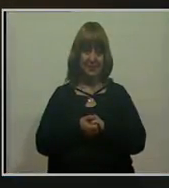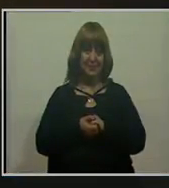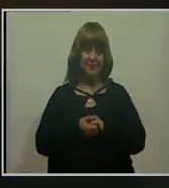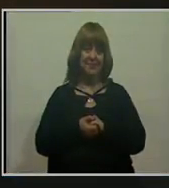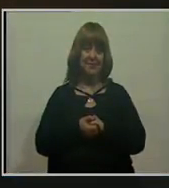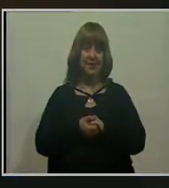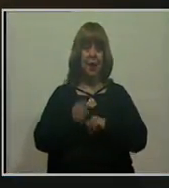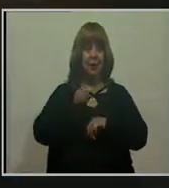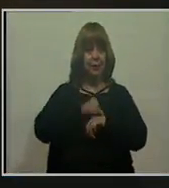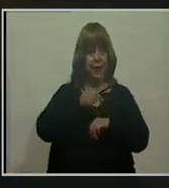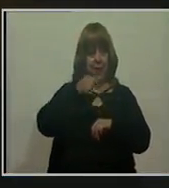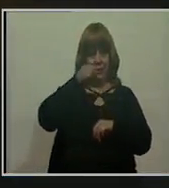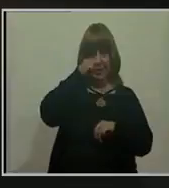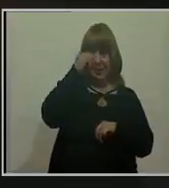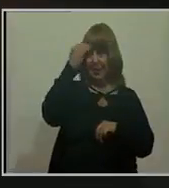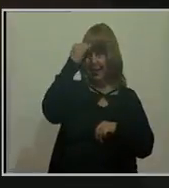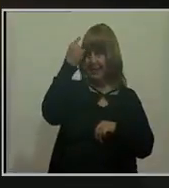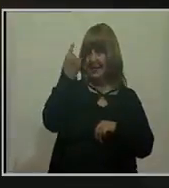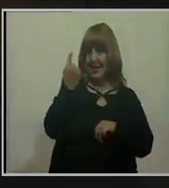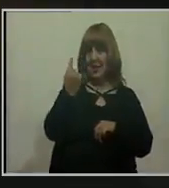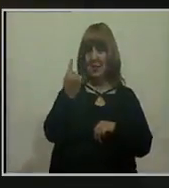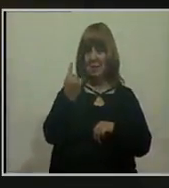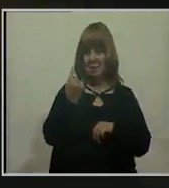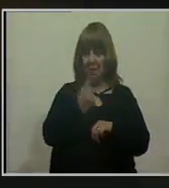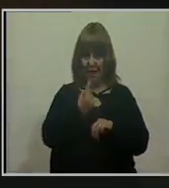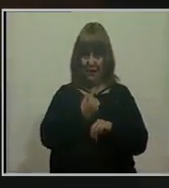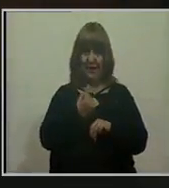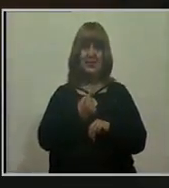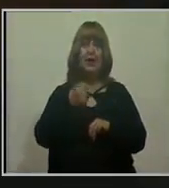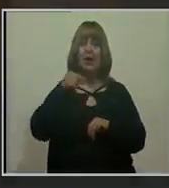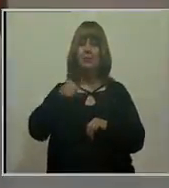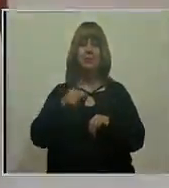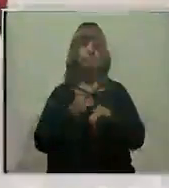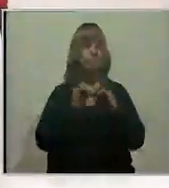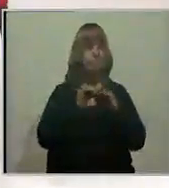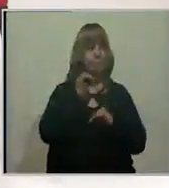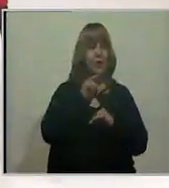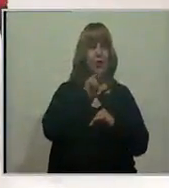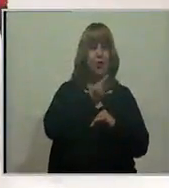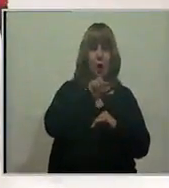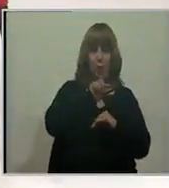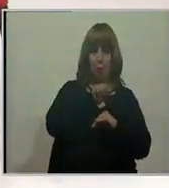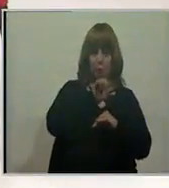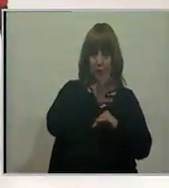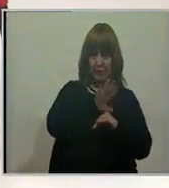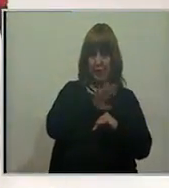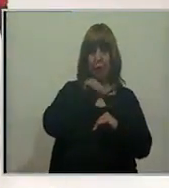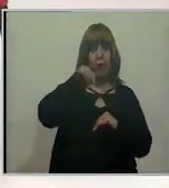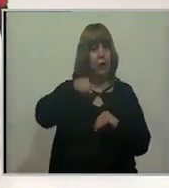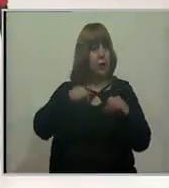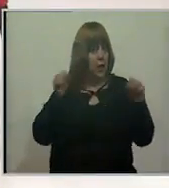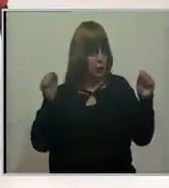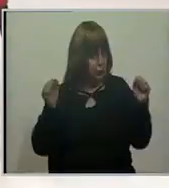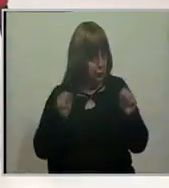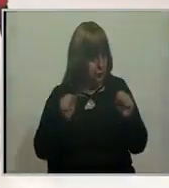dudas. 15 minutitos, pasaron de las 7 de la mañana, la temperatura actual 2.5, acá